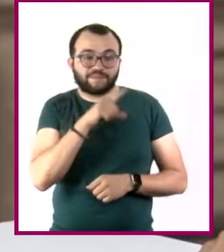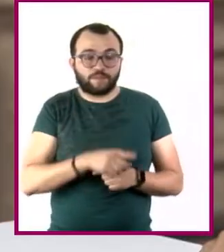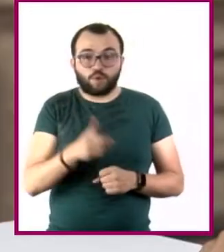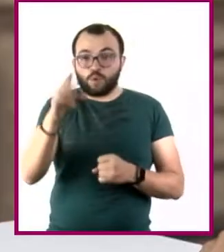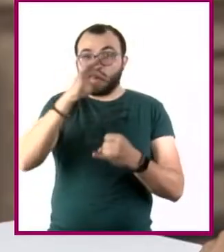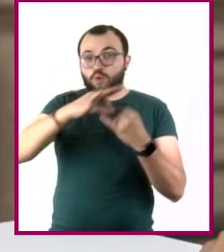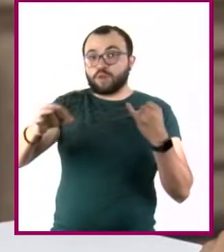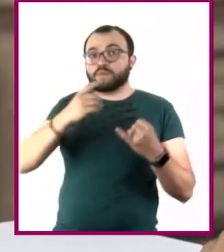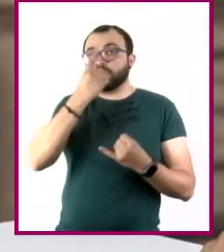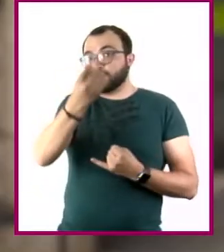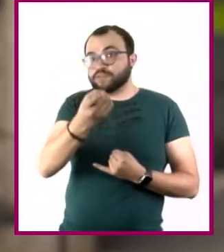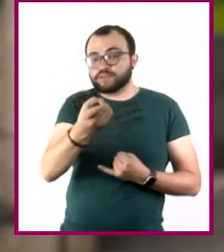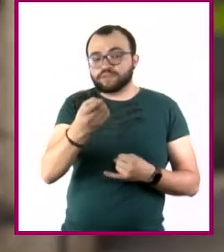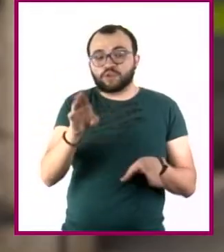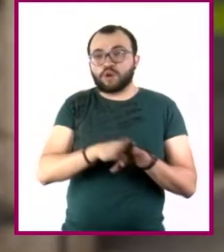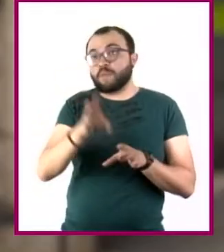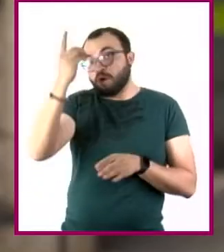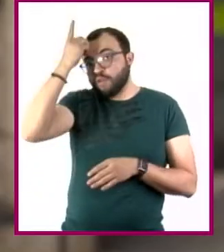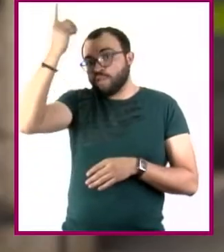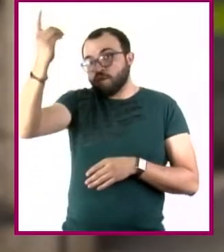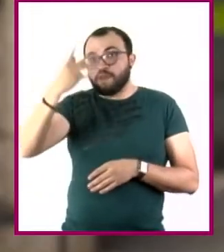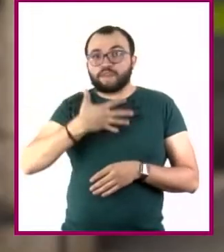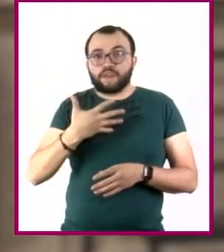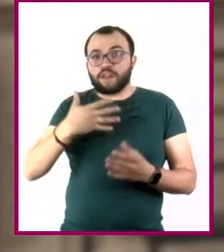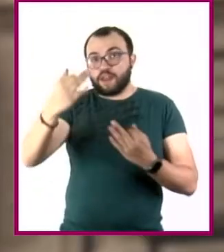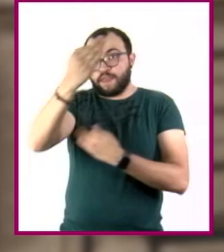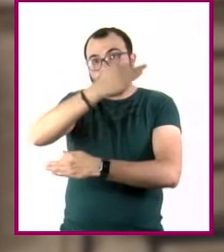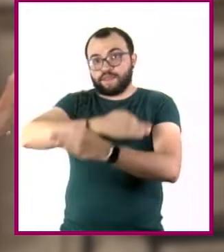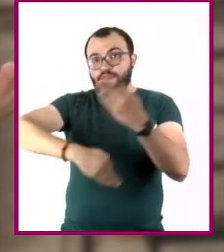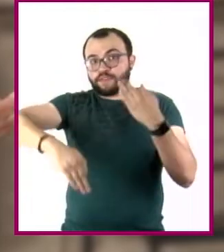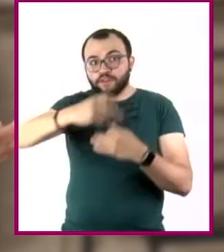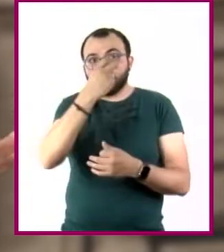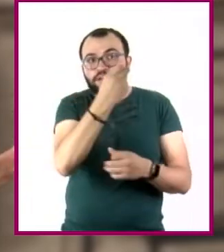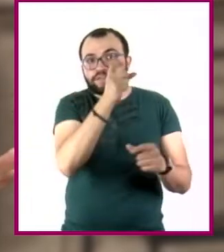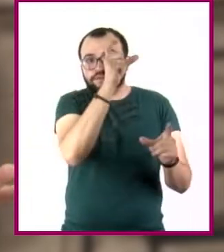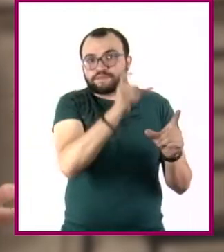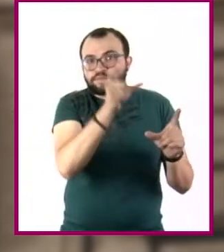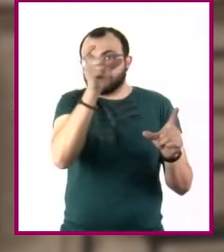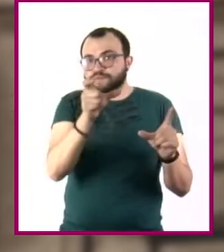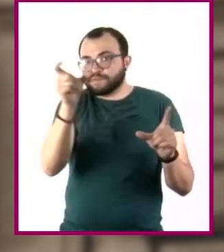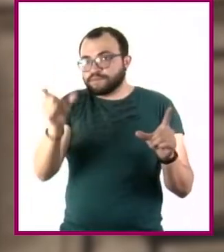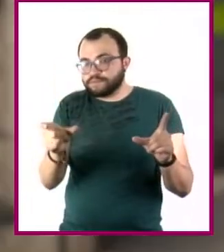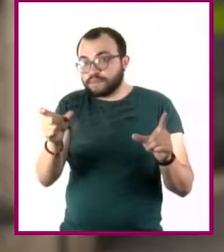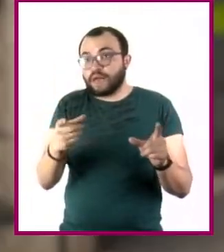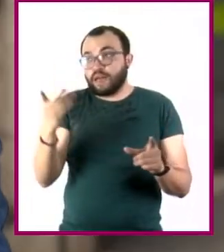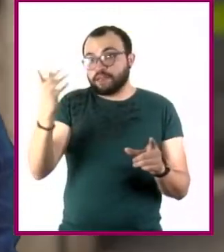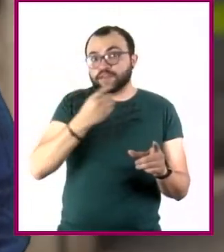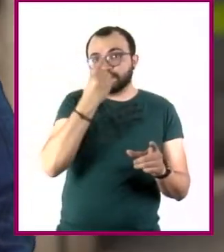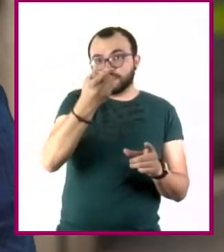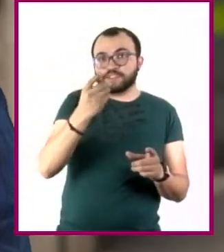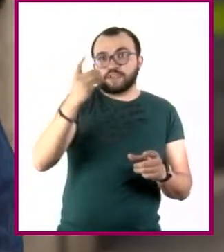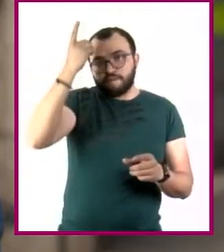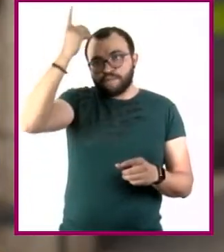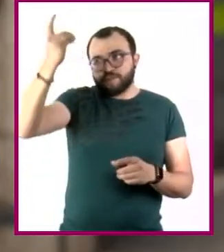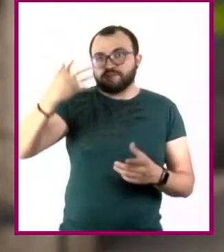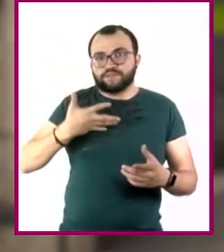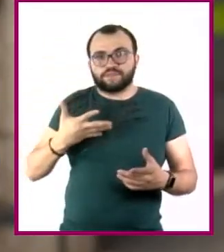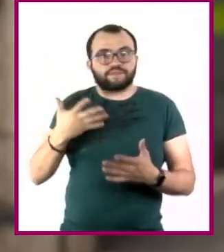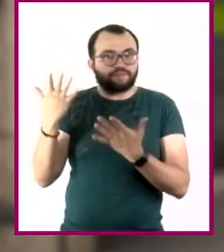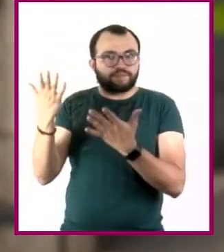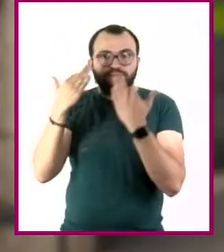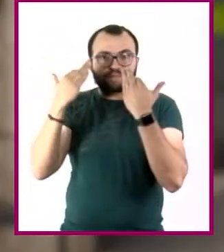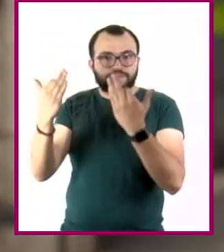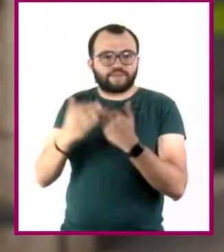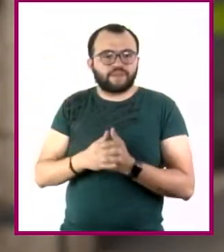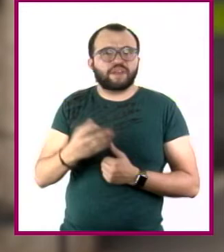argumento simplemente estipulaste que Dios tiene todas esas propiedades y de ahí concluiste que Dios existe. Pero,